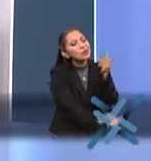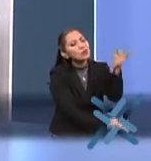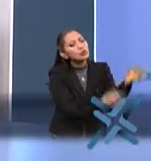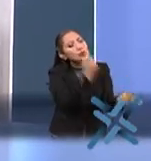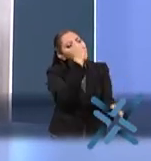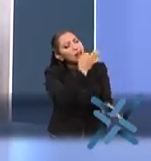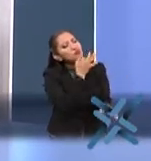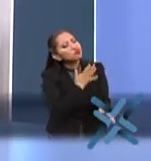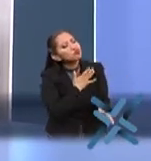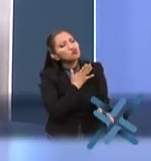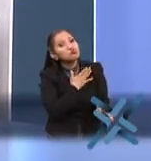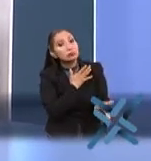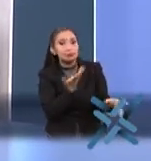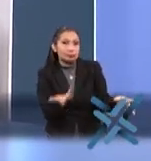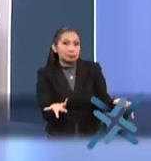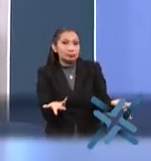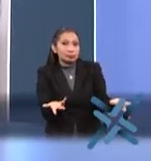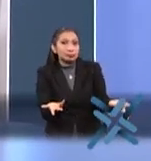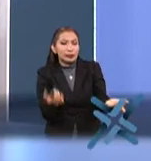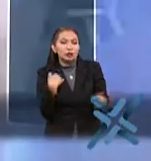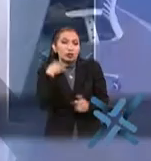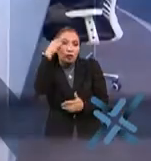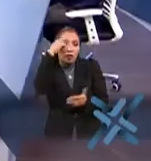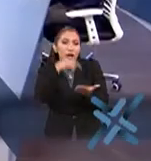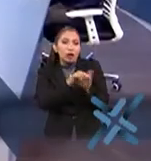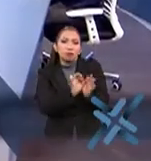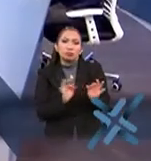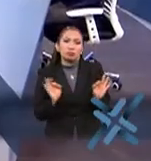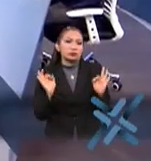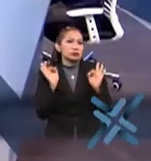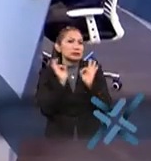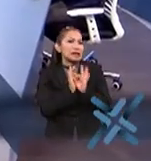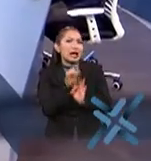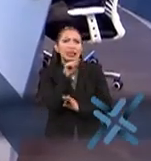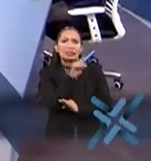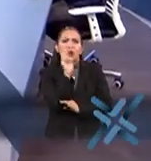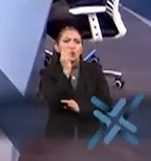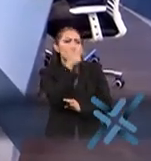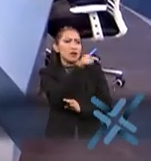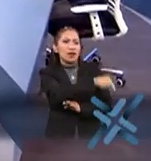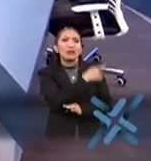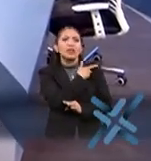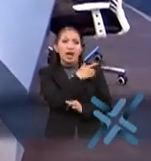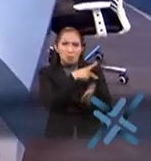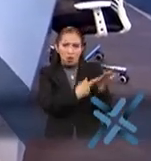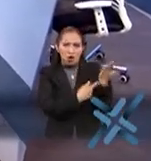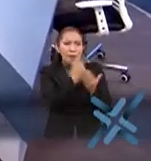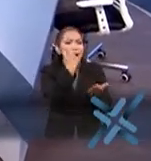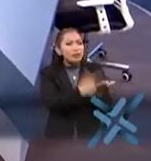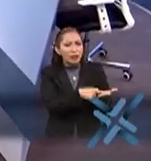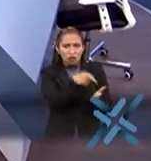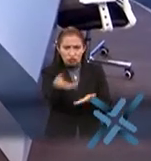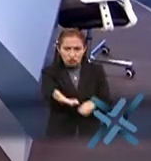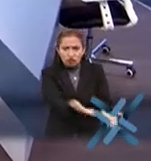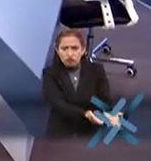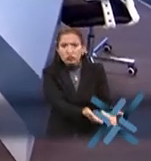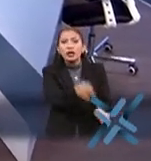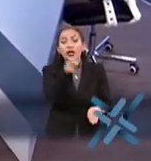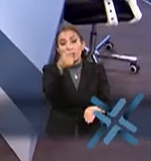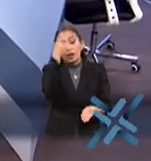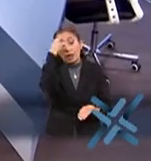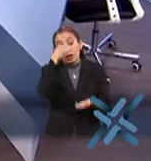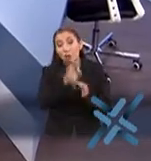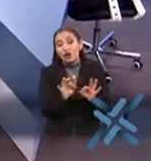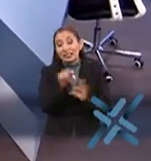para obtenerlas. Entonces, considero que es muy importante que las universidades tengan este tipo de programas, pero sobre todo considero